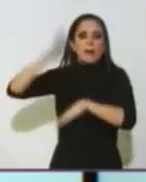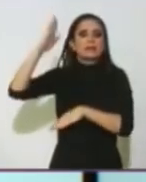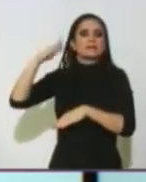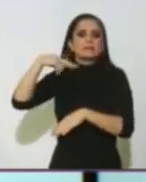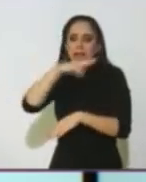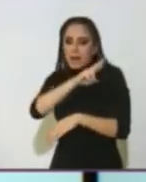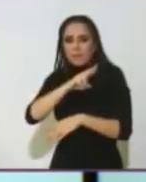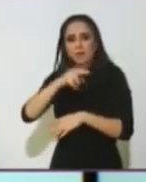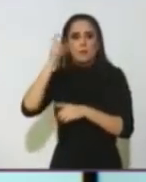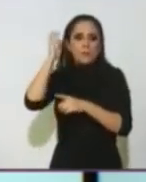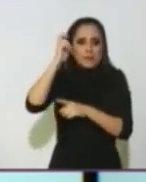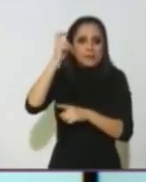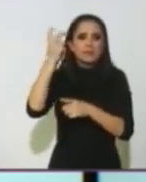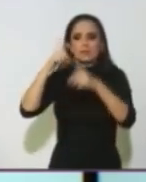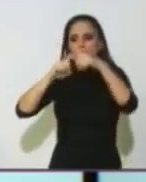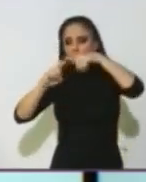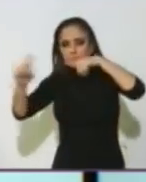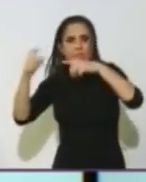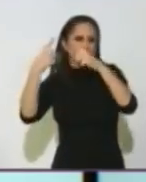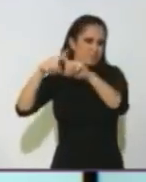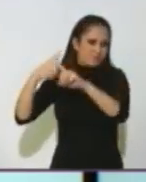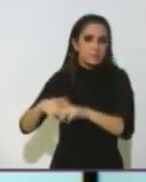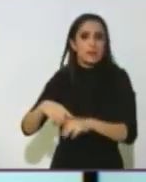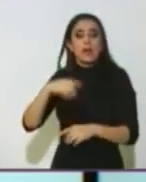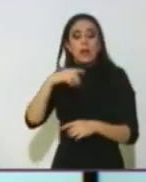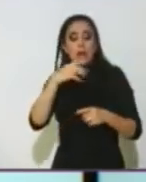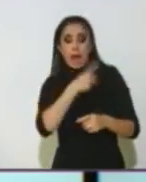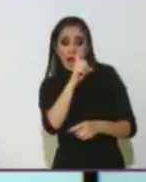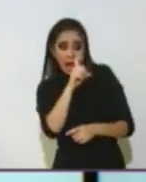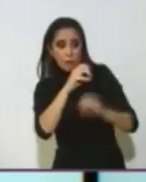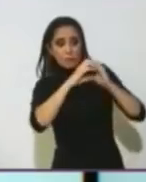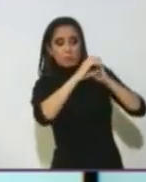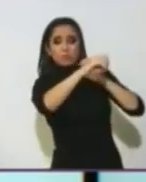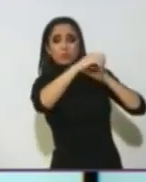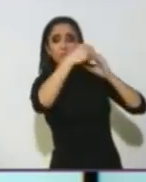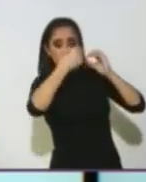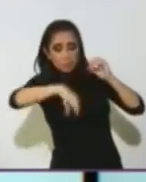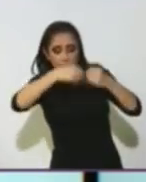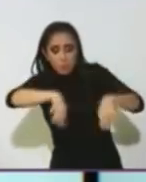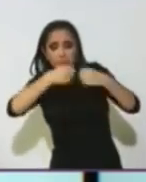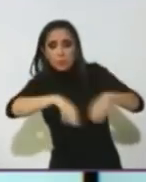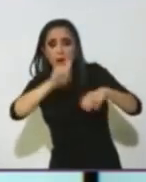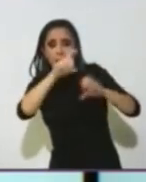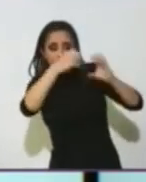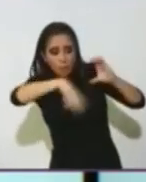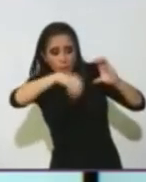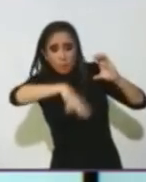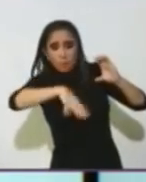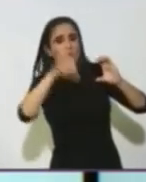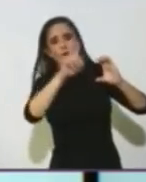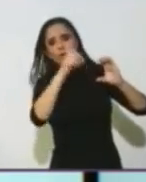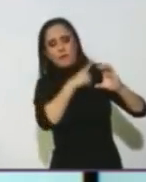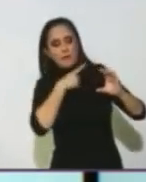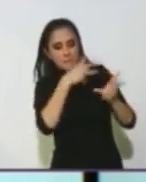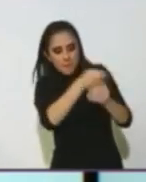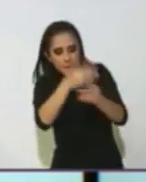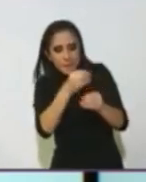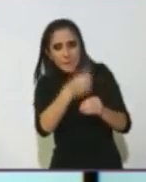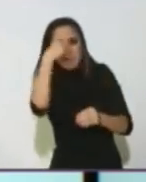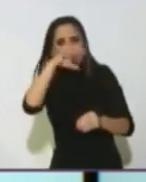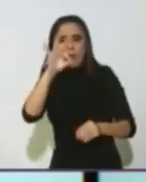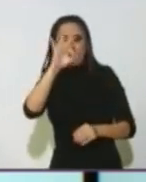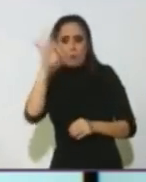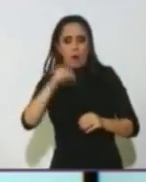para tener agua necesitamos resolver las fugas para que se deje de fumar el 40 por ciento del